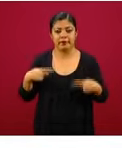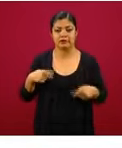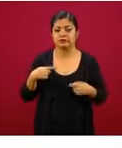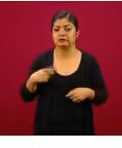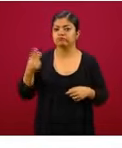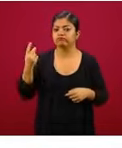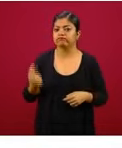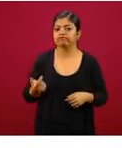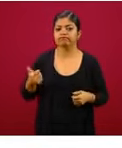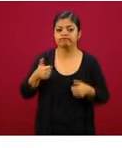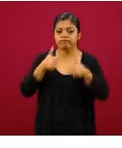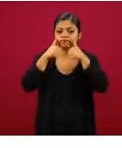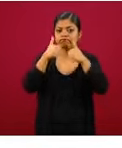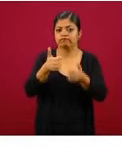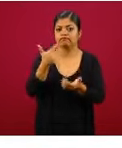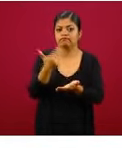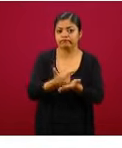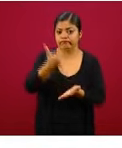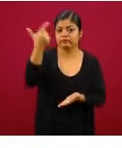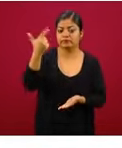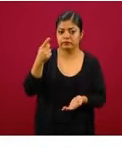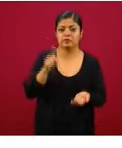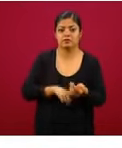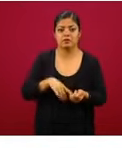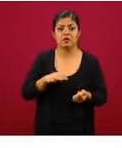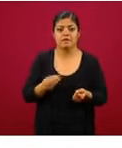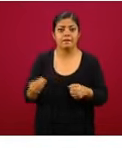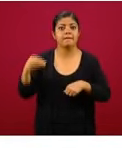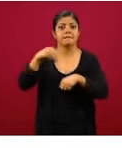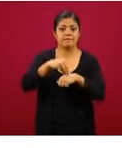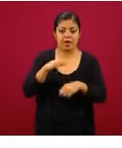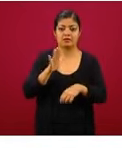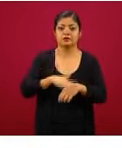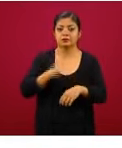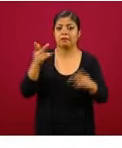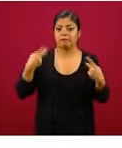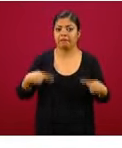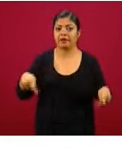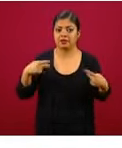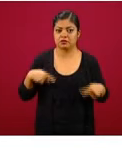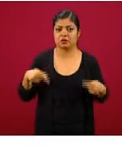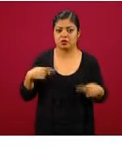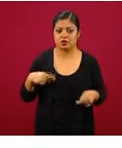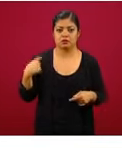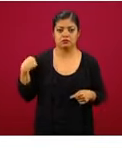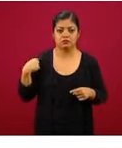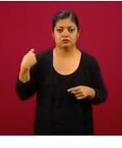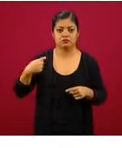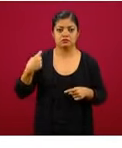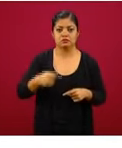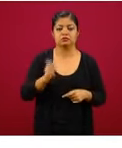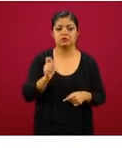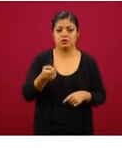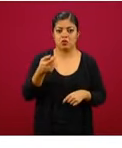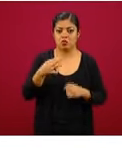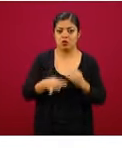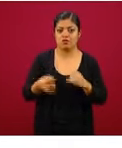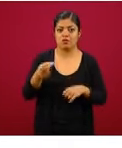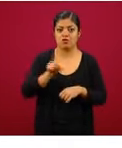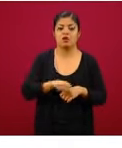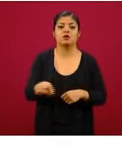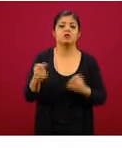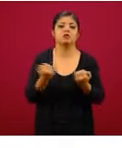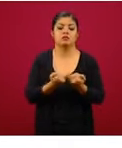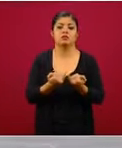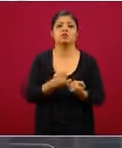atención médica, se ha incrementado esta ocupación, al menos en estos últimos días, y esto